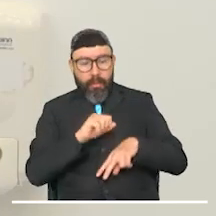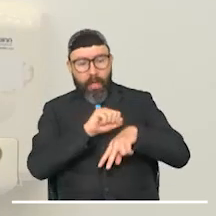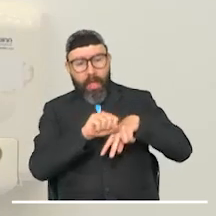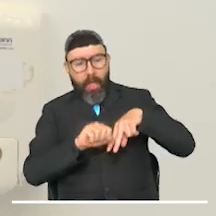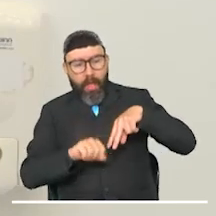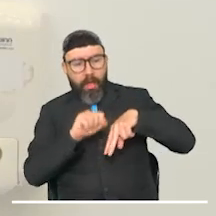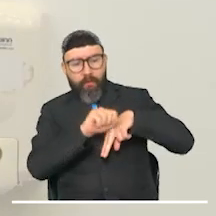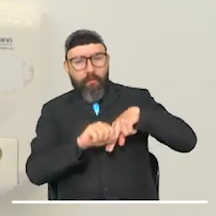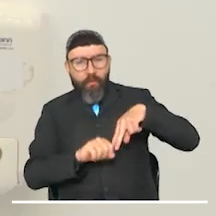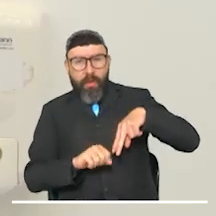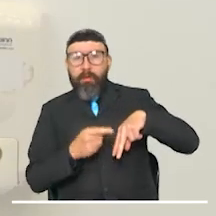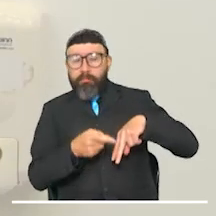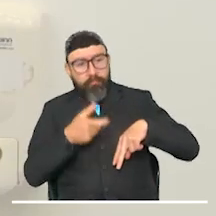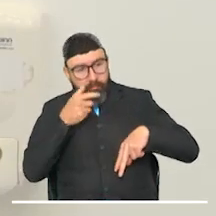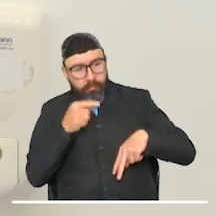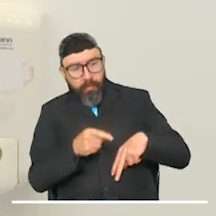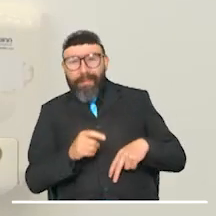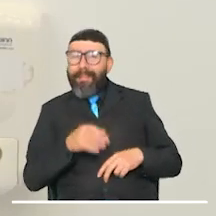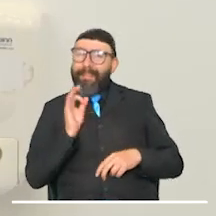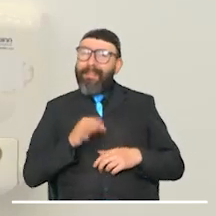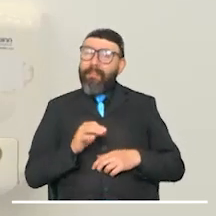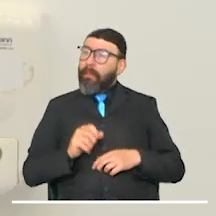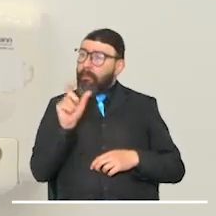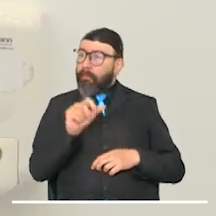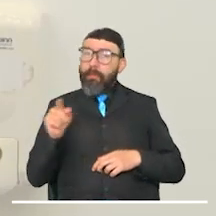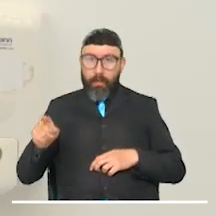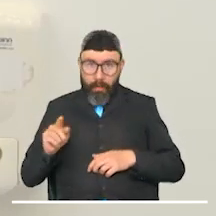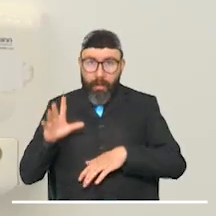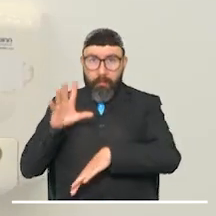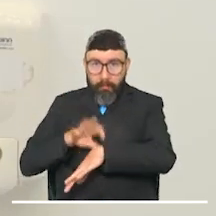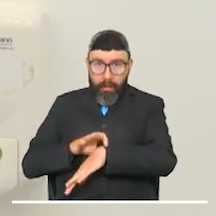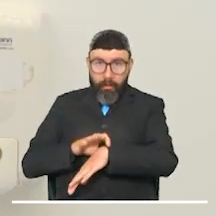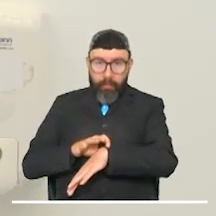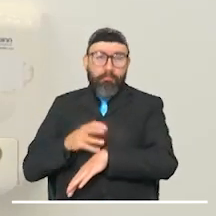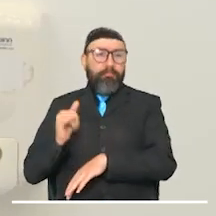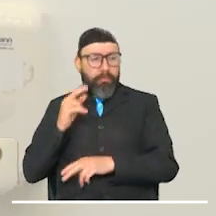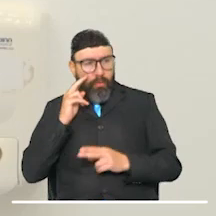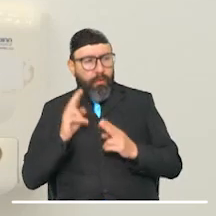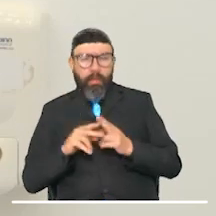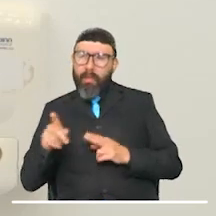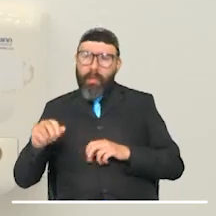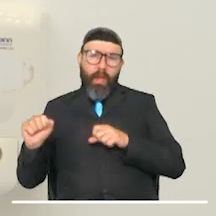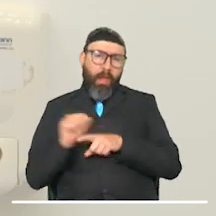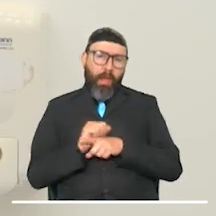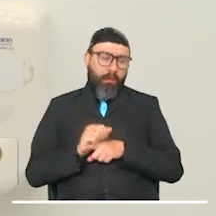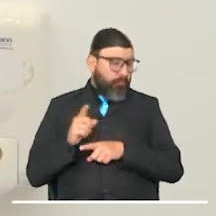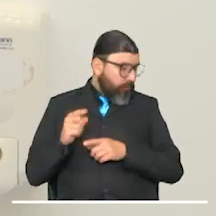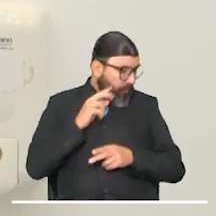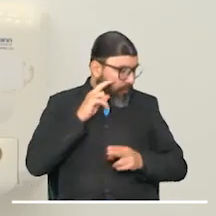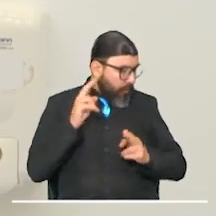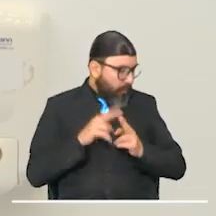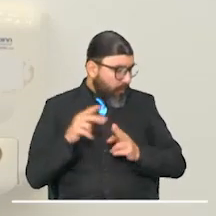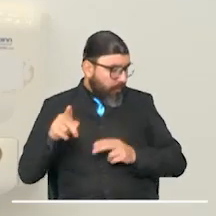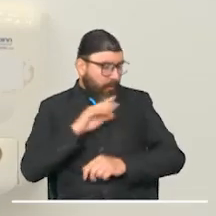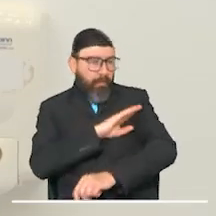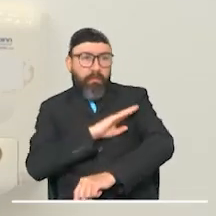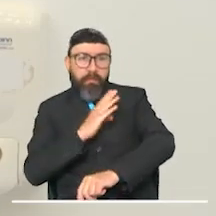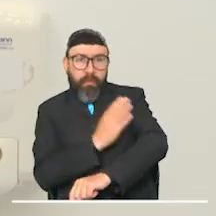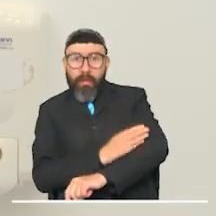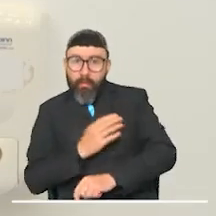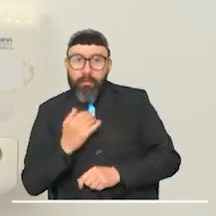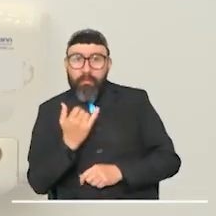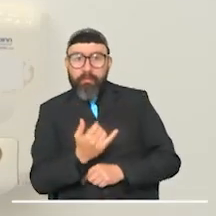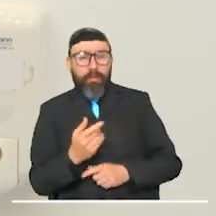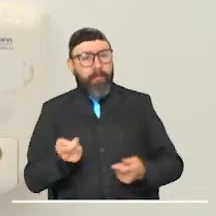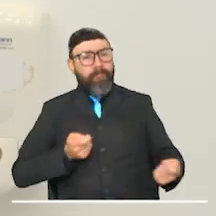y debe ser siempre por un personal médico y un personal médico con entrenamiento capacitado y entrenado para el